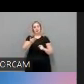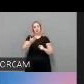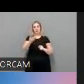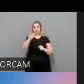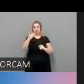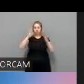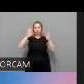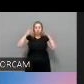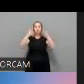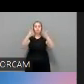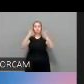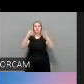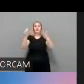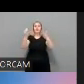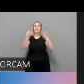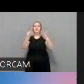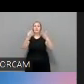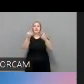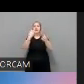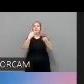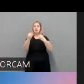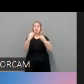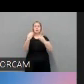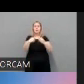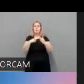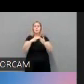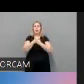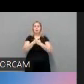tema, es necesario tener la mayor información posible.